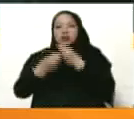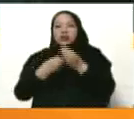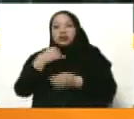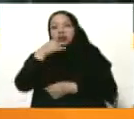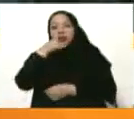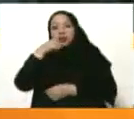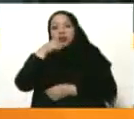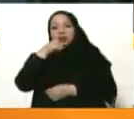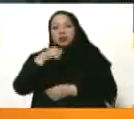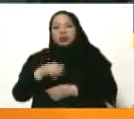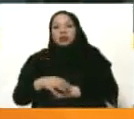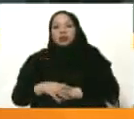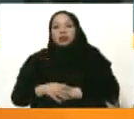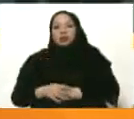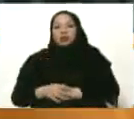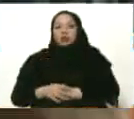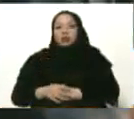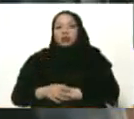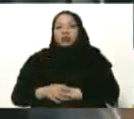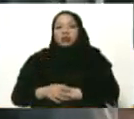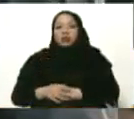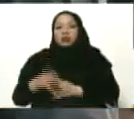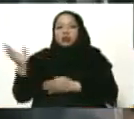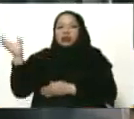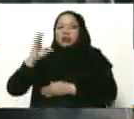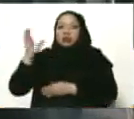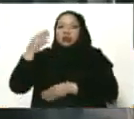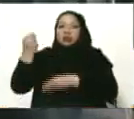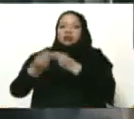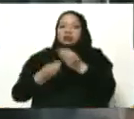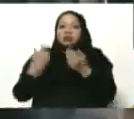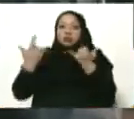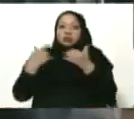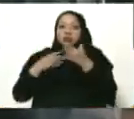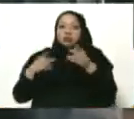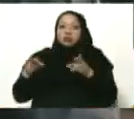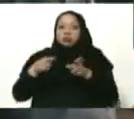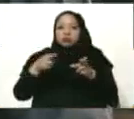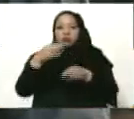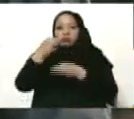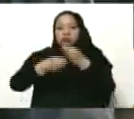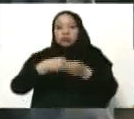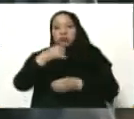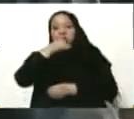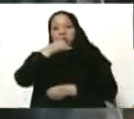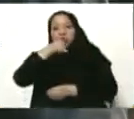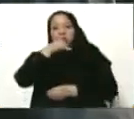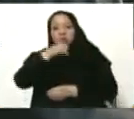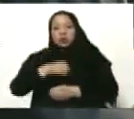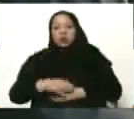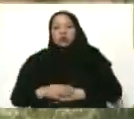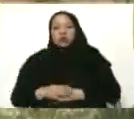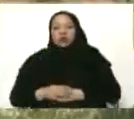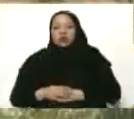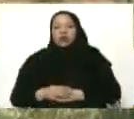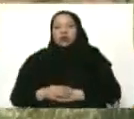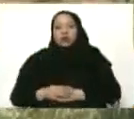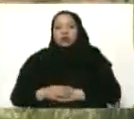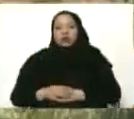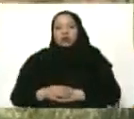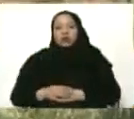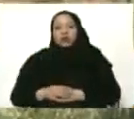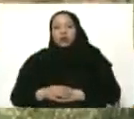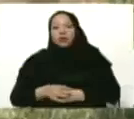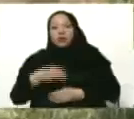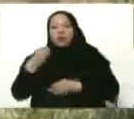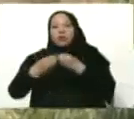desde la mañana están los compañeros de INGRA, la alcaldía de Caracas, haciendo un recorrido con Protección Civil y bomberos para garantizar, bueno, poder desalojar todas las viviendas